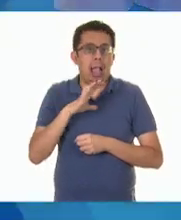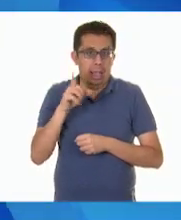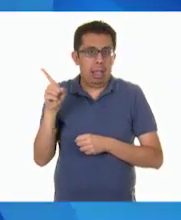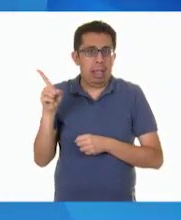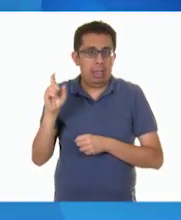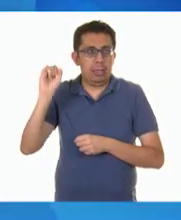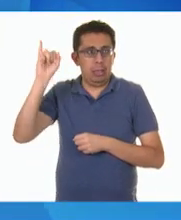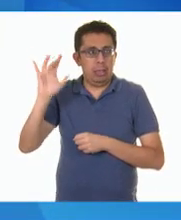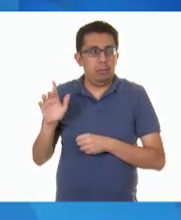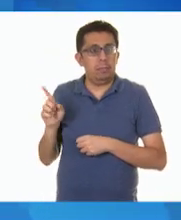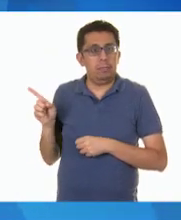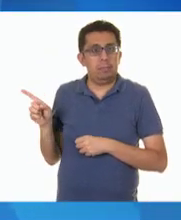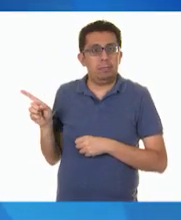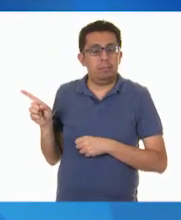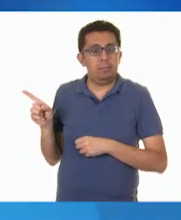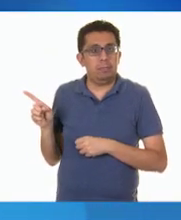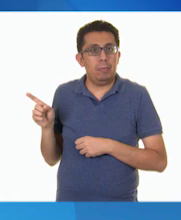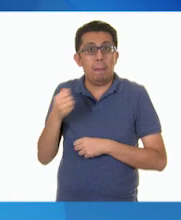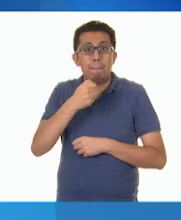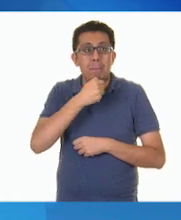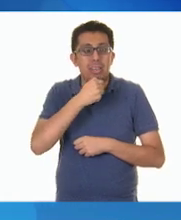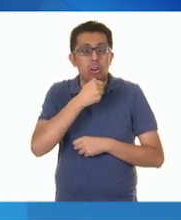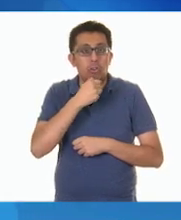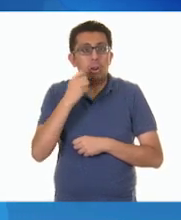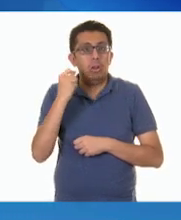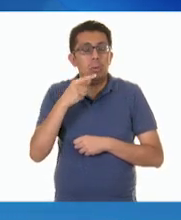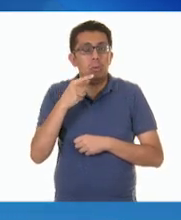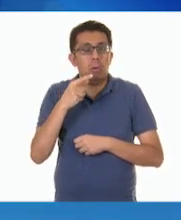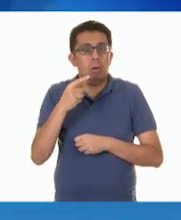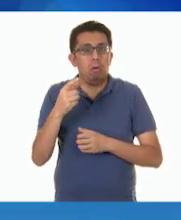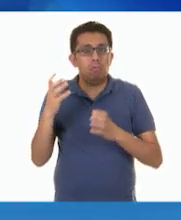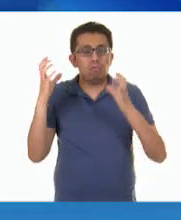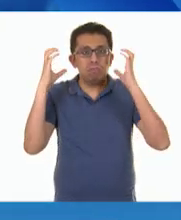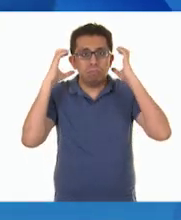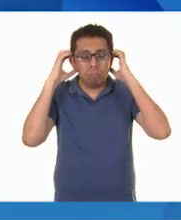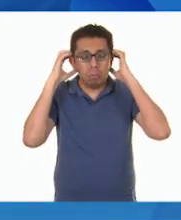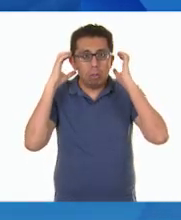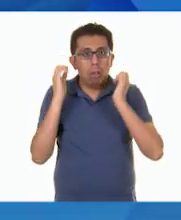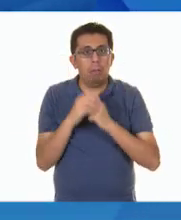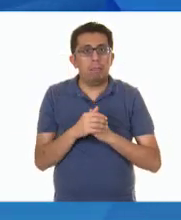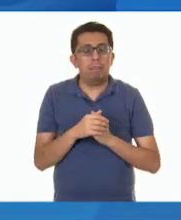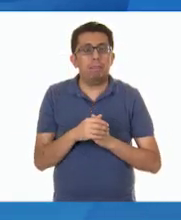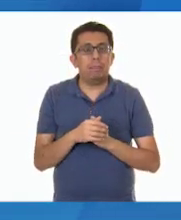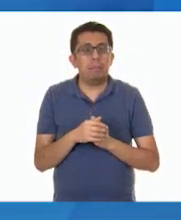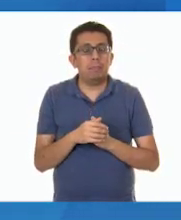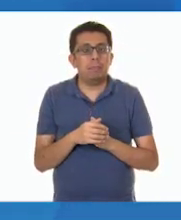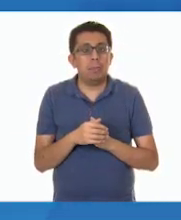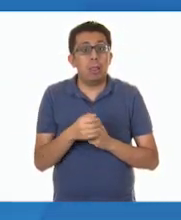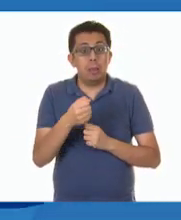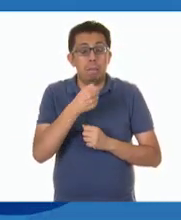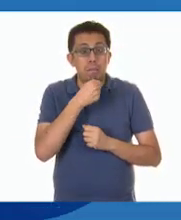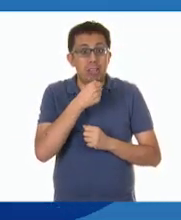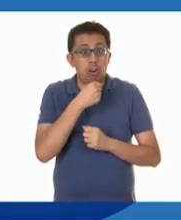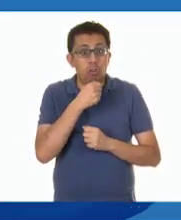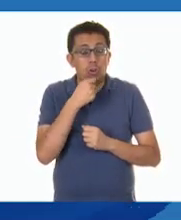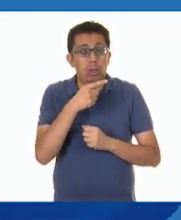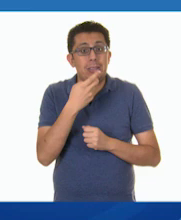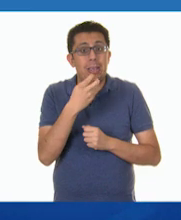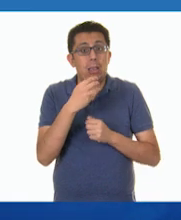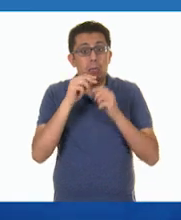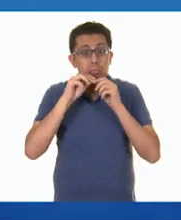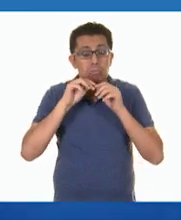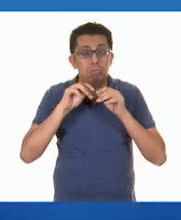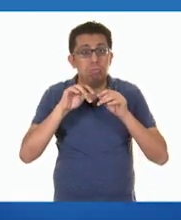imagen de un micrófono y un auricular. ¿Por qué? Porque el micrófono van a entrar las ondas sonoras y por los auriculares va